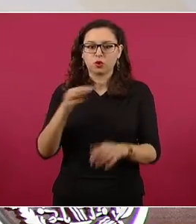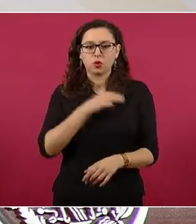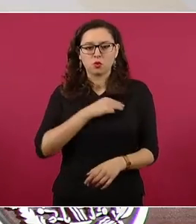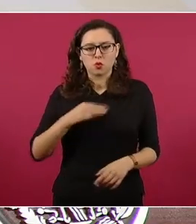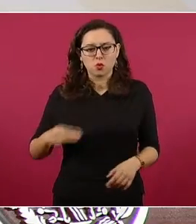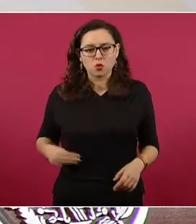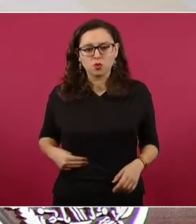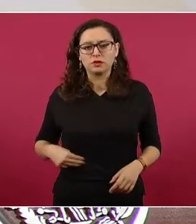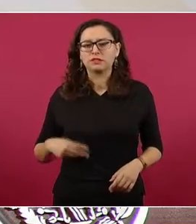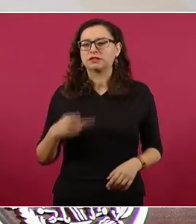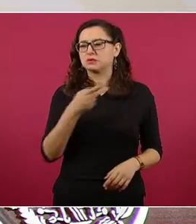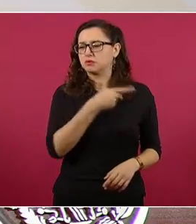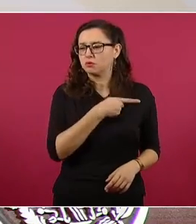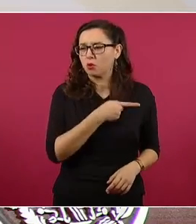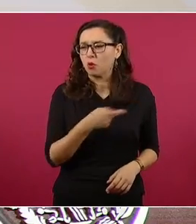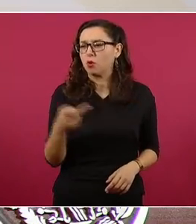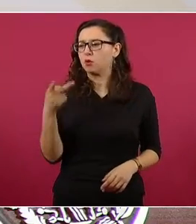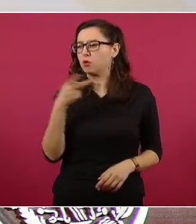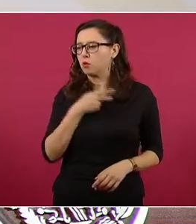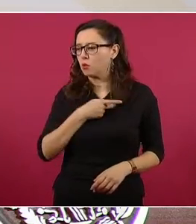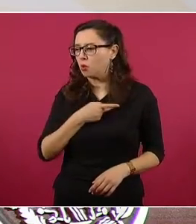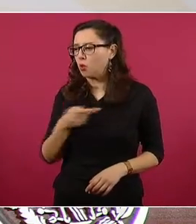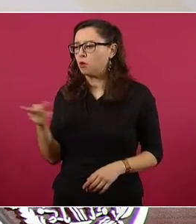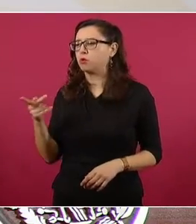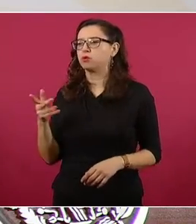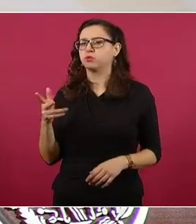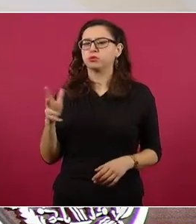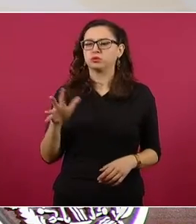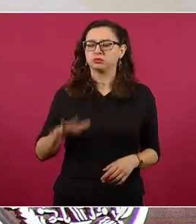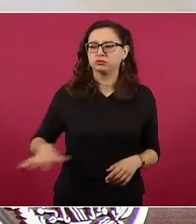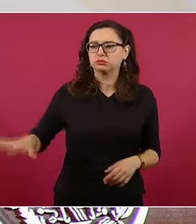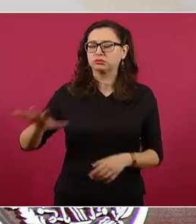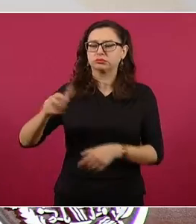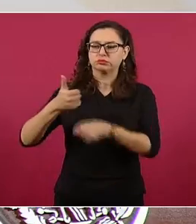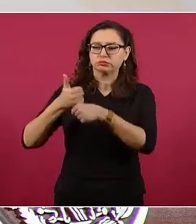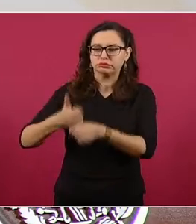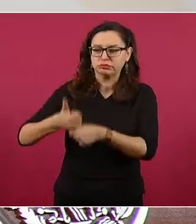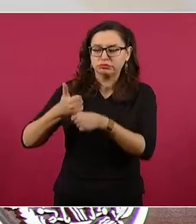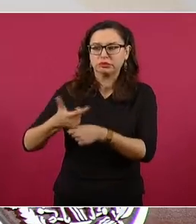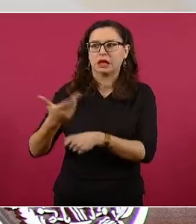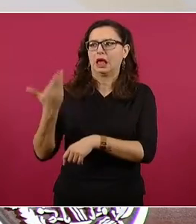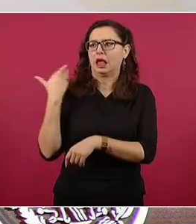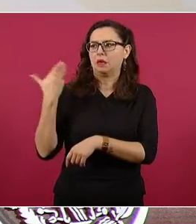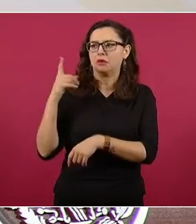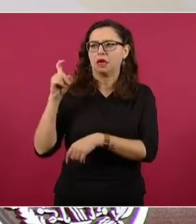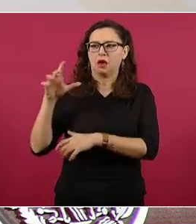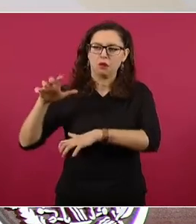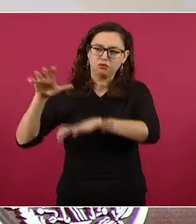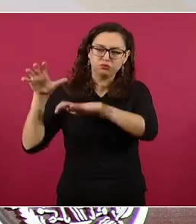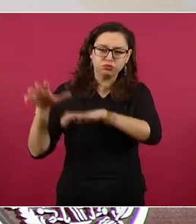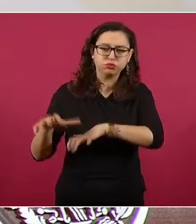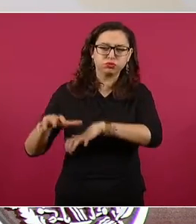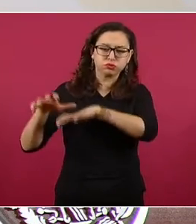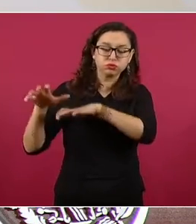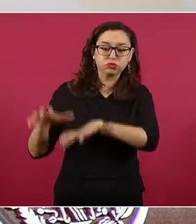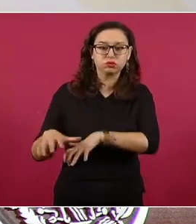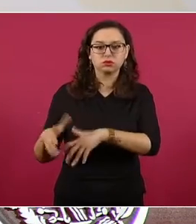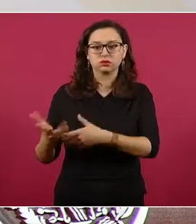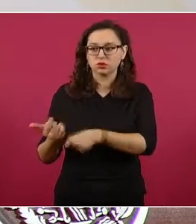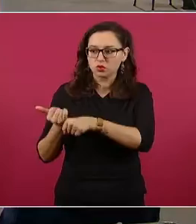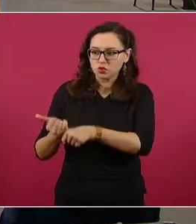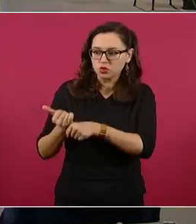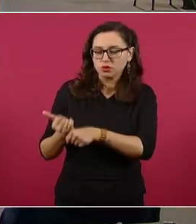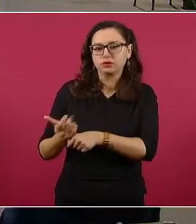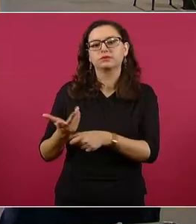municipios que están afectados, por ejemplo, por el huracán Ágata en Oaxaca. Aquí